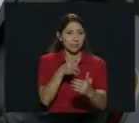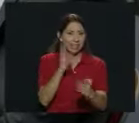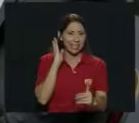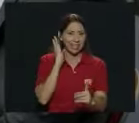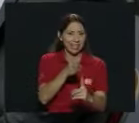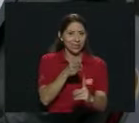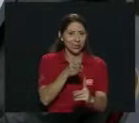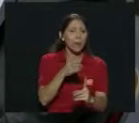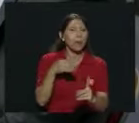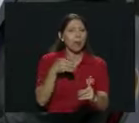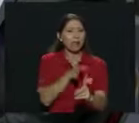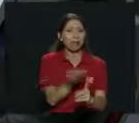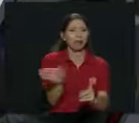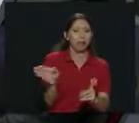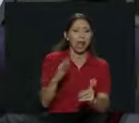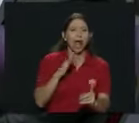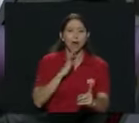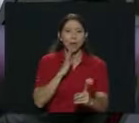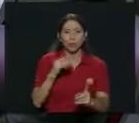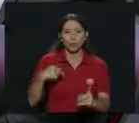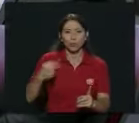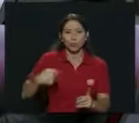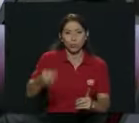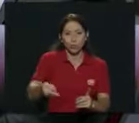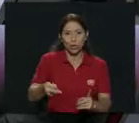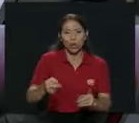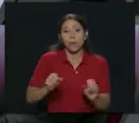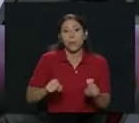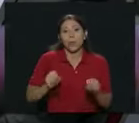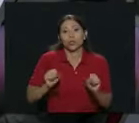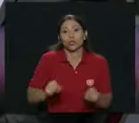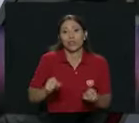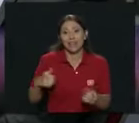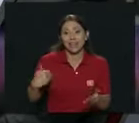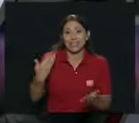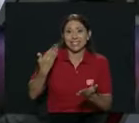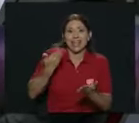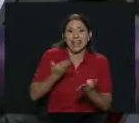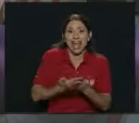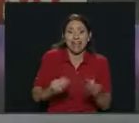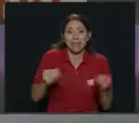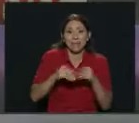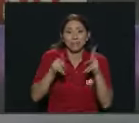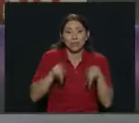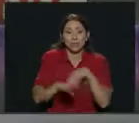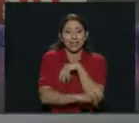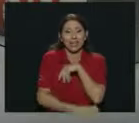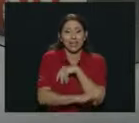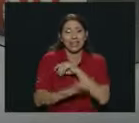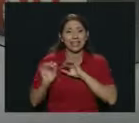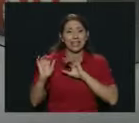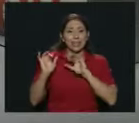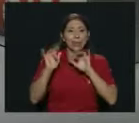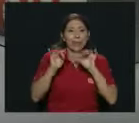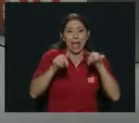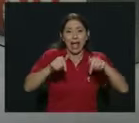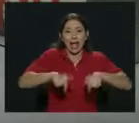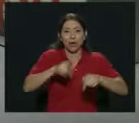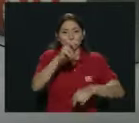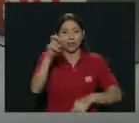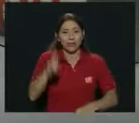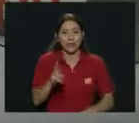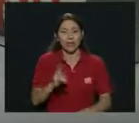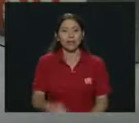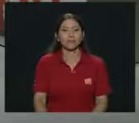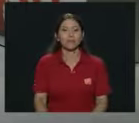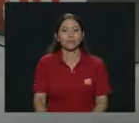ahorita vamos a conversar sobre todo lo que tiene que ver con la posible llegada de más migrantes a Costa Rica. Sí, es